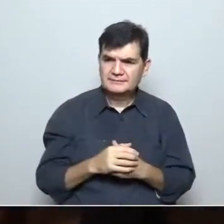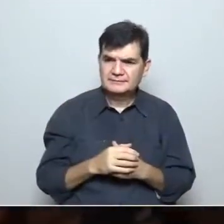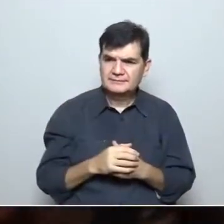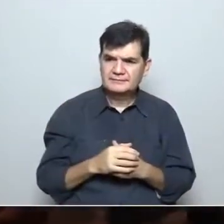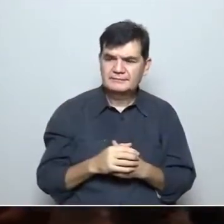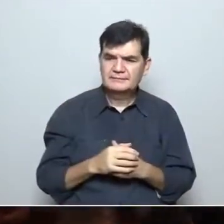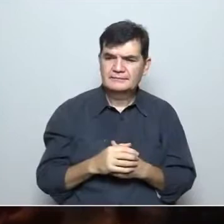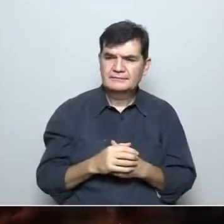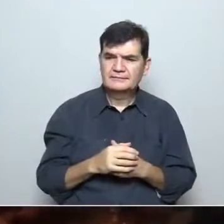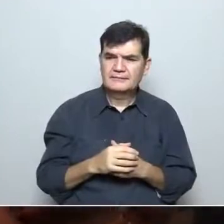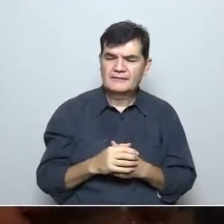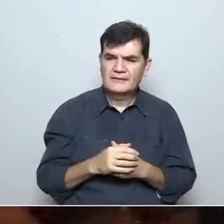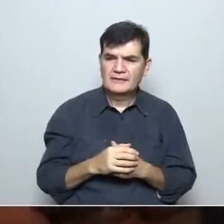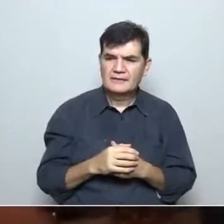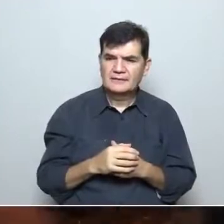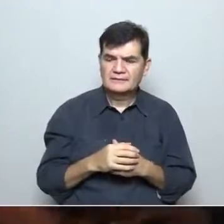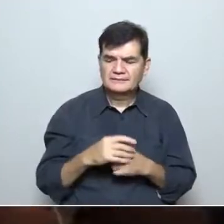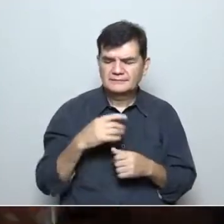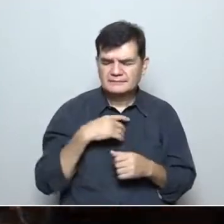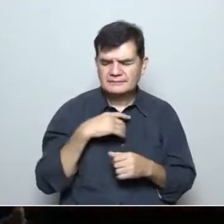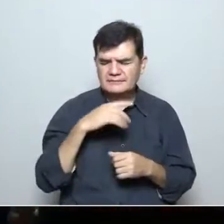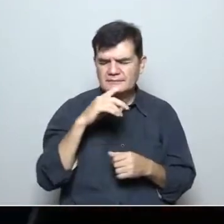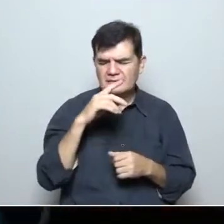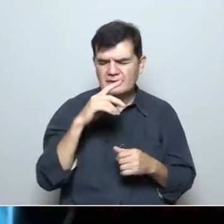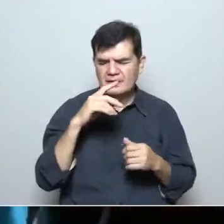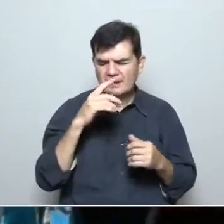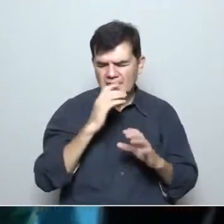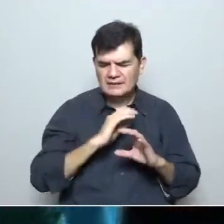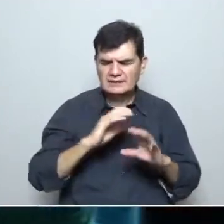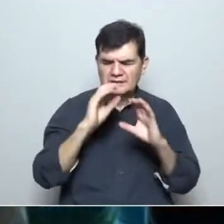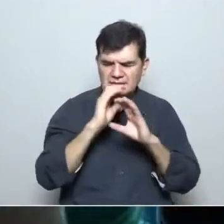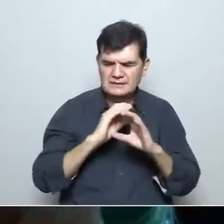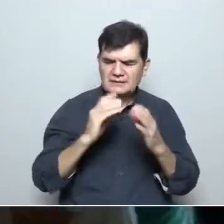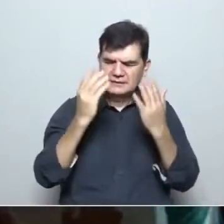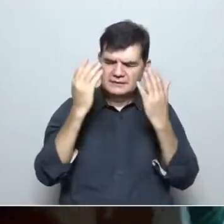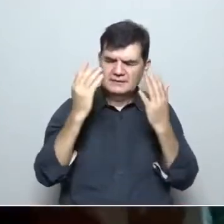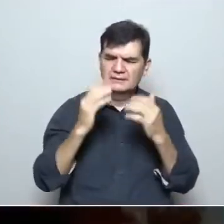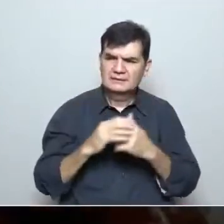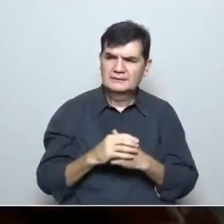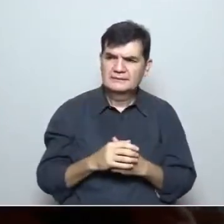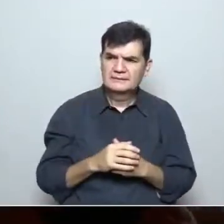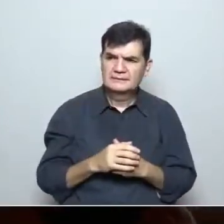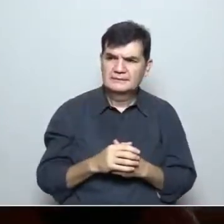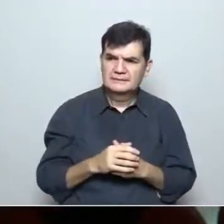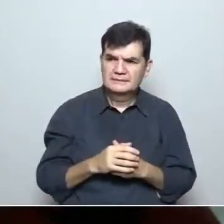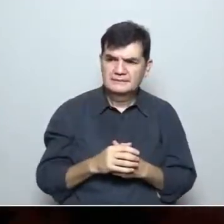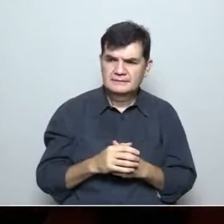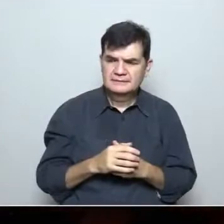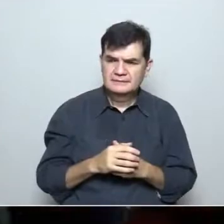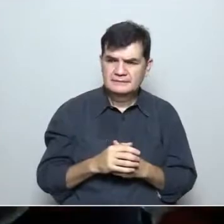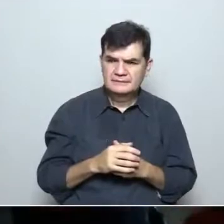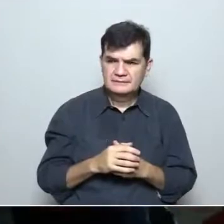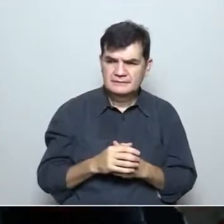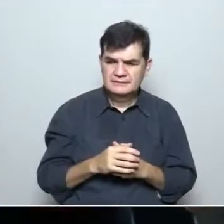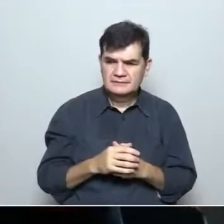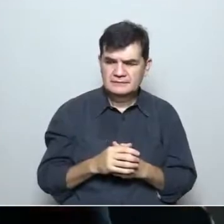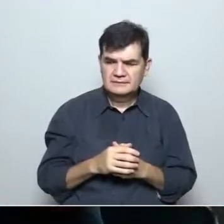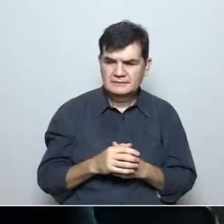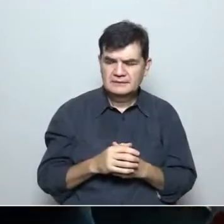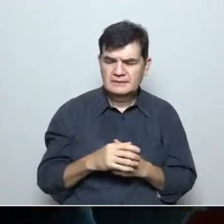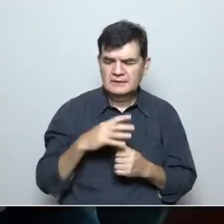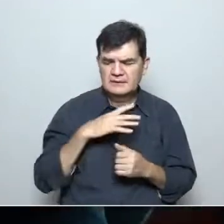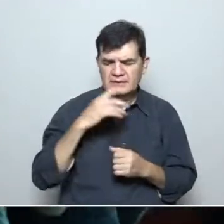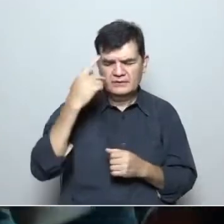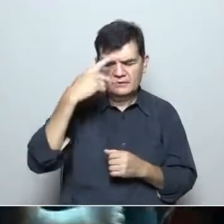Mara mara lerere, bacandara marerere. Ora mara bacandara marerere. Bacandara marerere. Tuyo es el